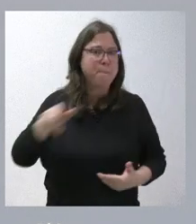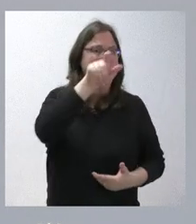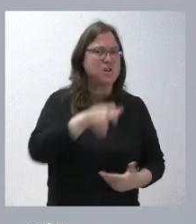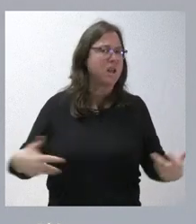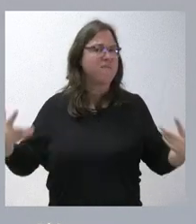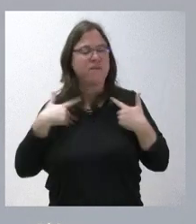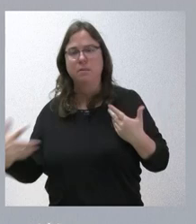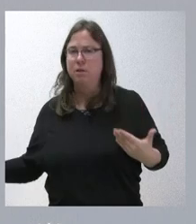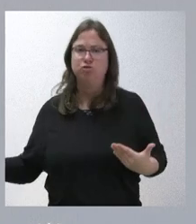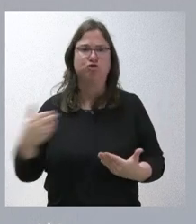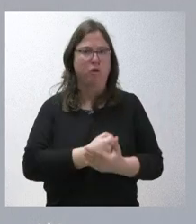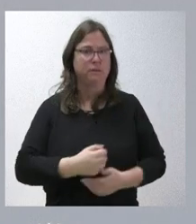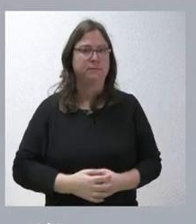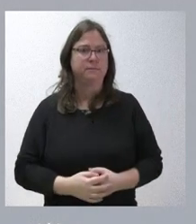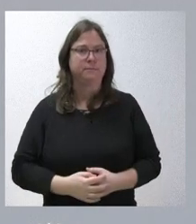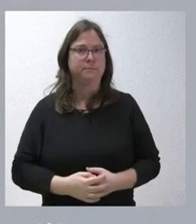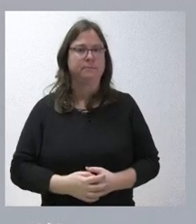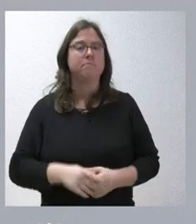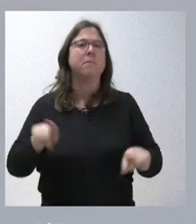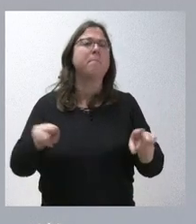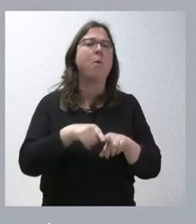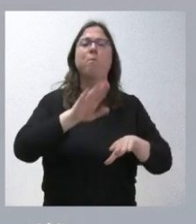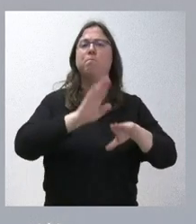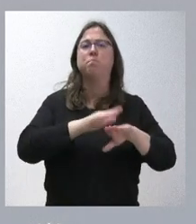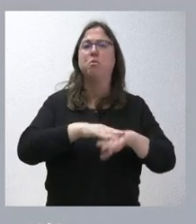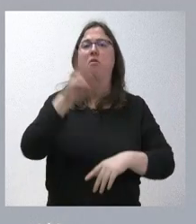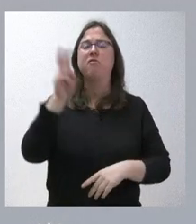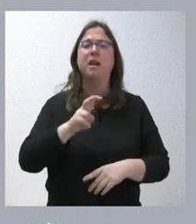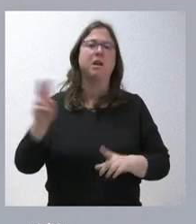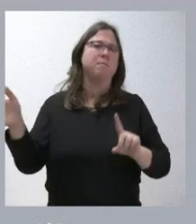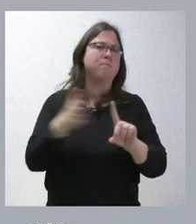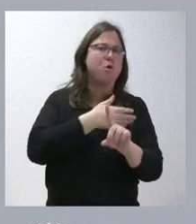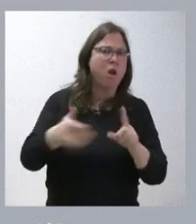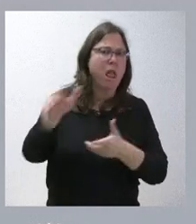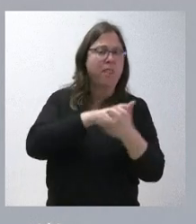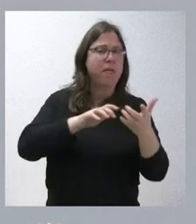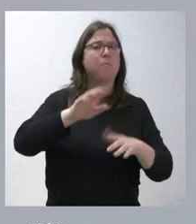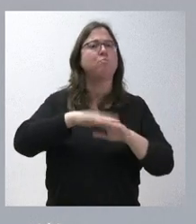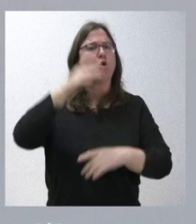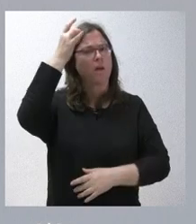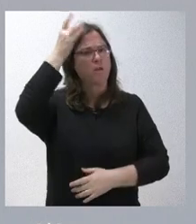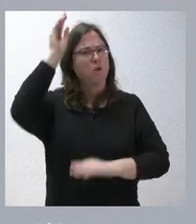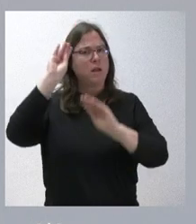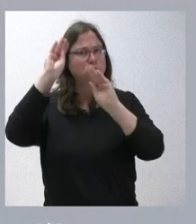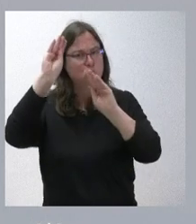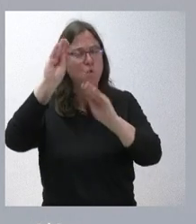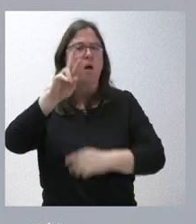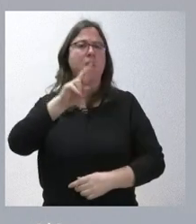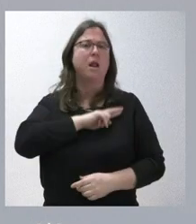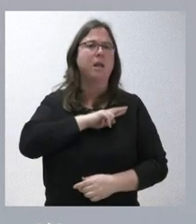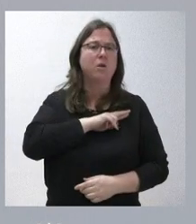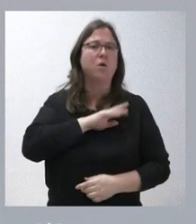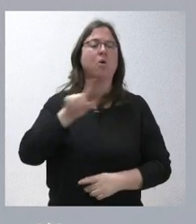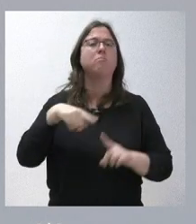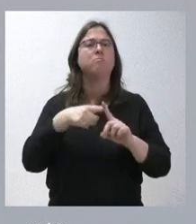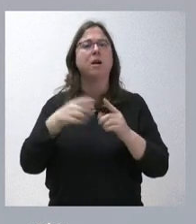todas las víctimas que sean por razón de violencia ideológica violencia religiosa y